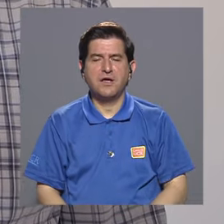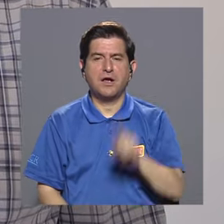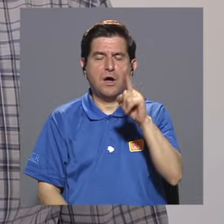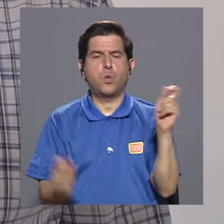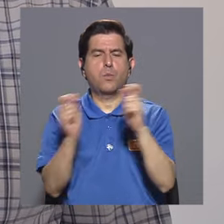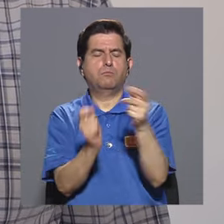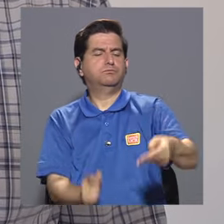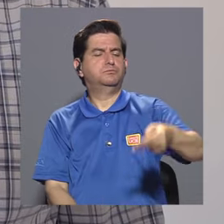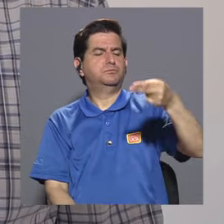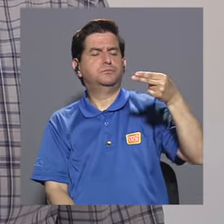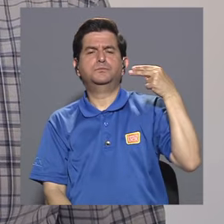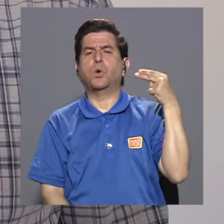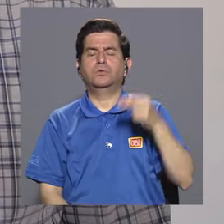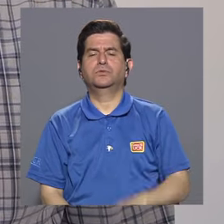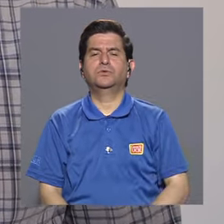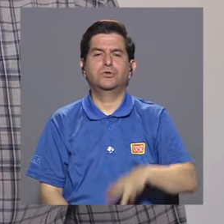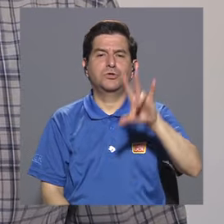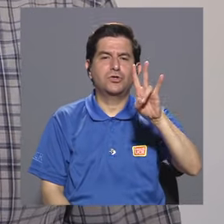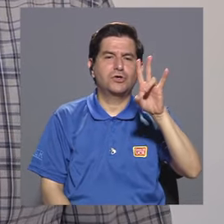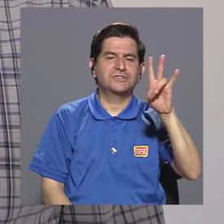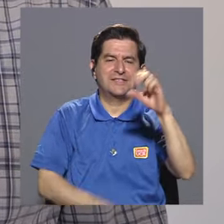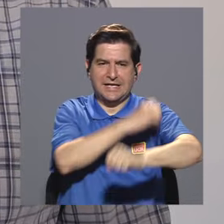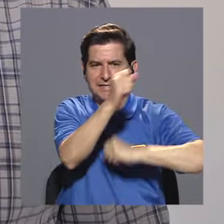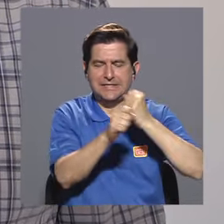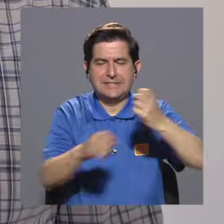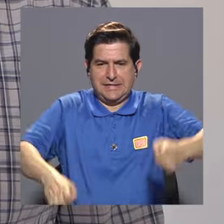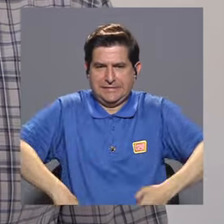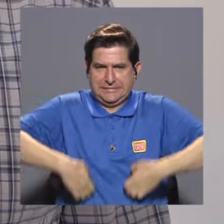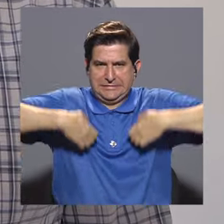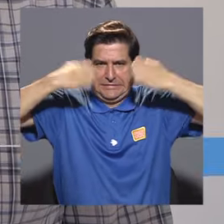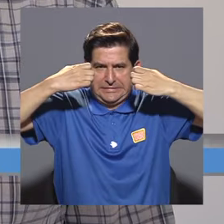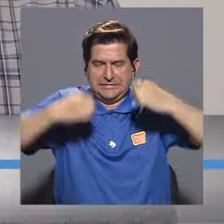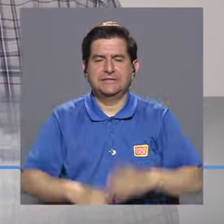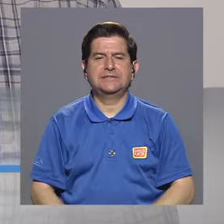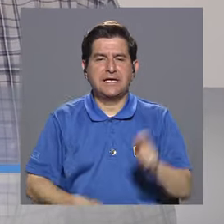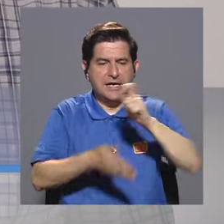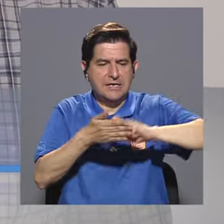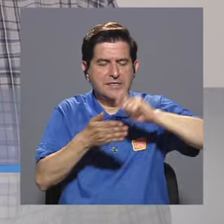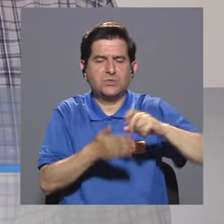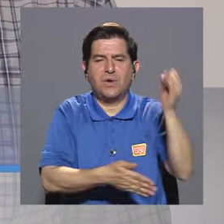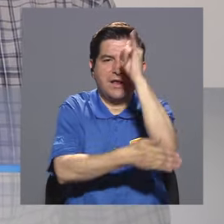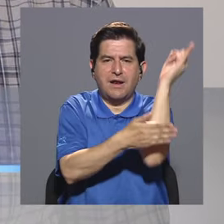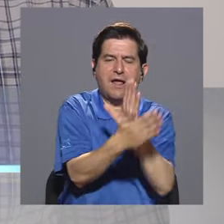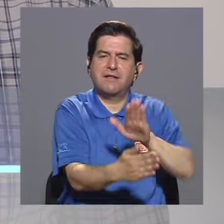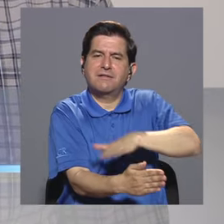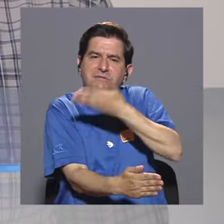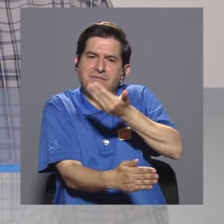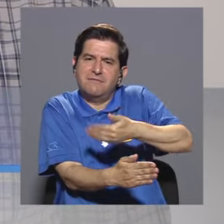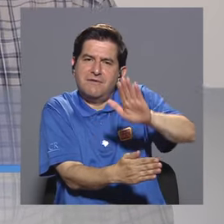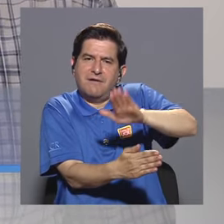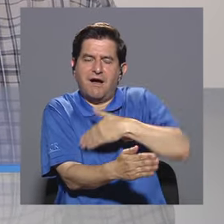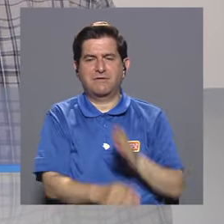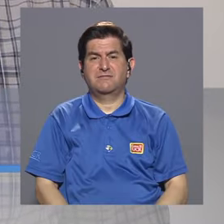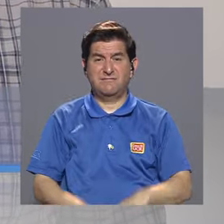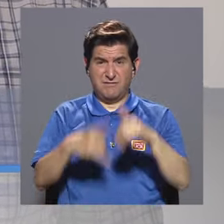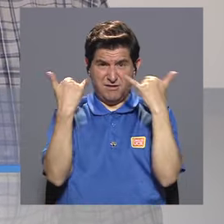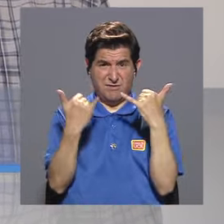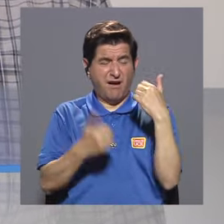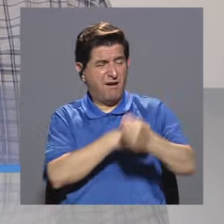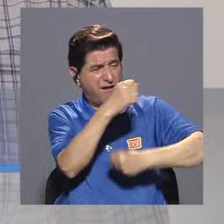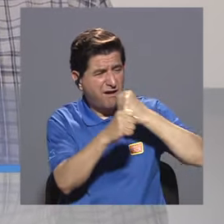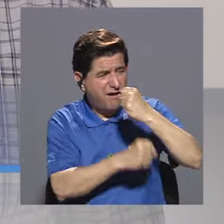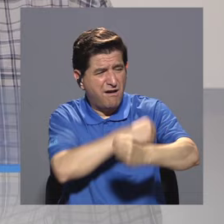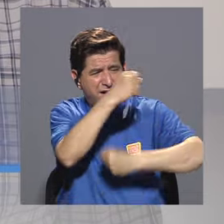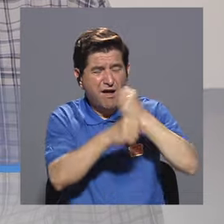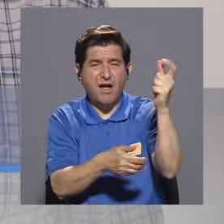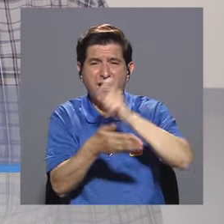un hito histórico para los 77 años de existencia de la Escuela de Artes Musicales. Desde hace